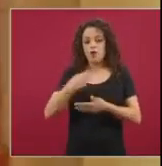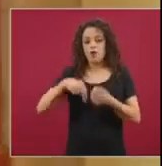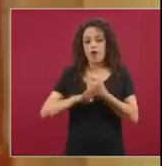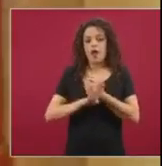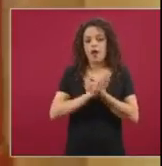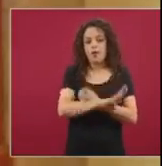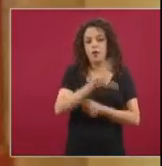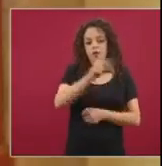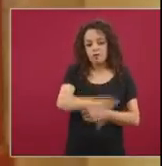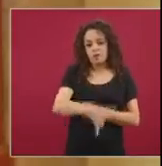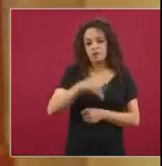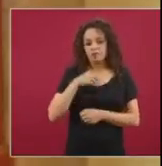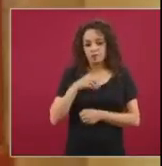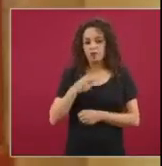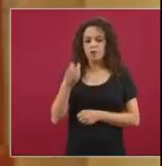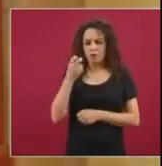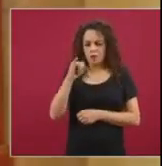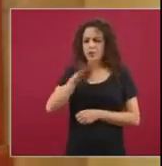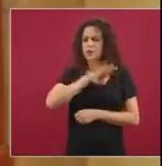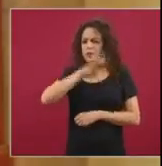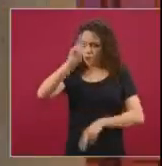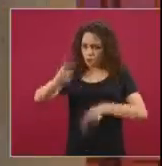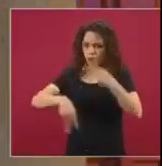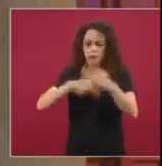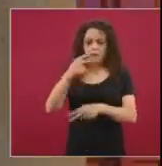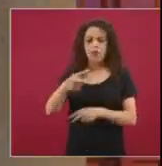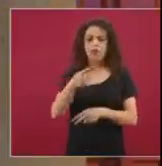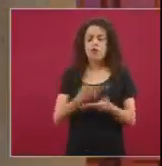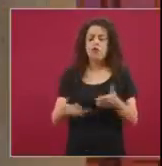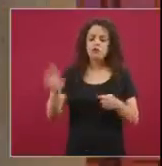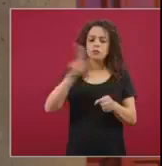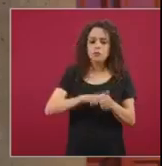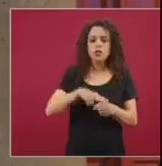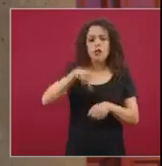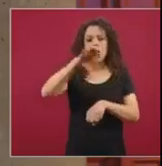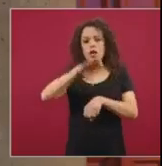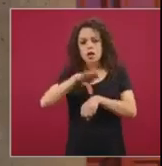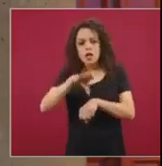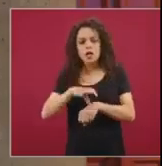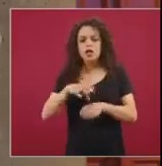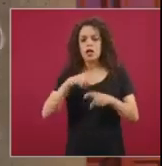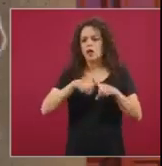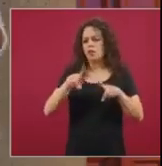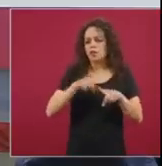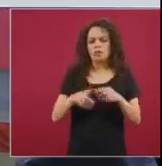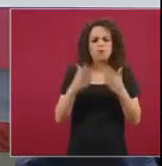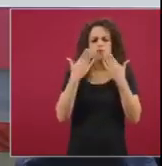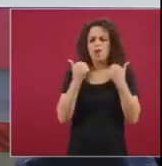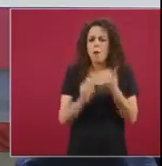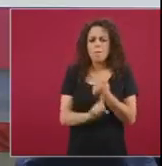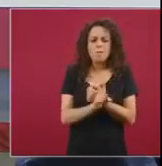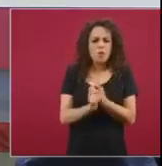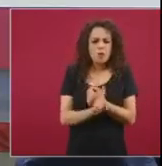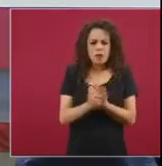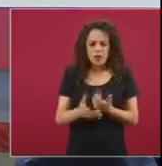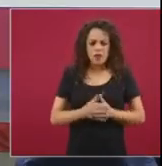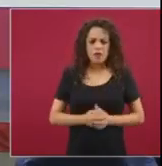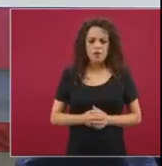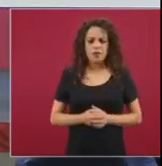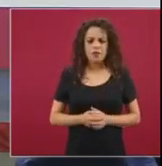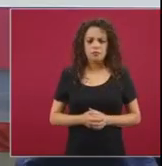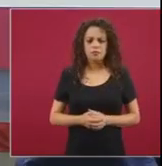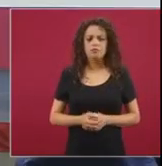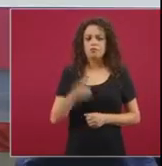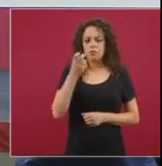acudir a las unidades de medicina familiar o a los centros de salud o a los hospitales sin ningún problema. Pero entonces nosotros enviamos